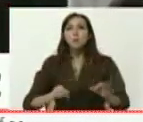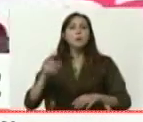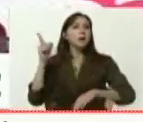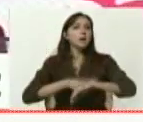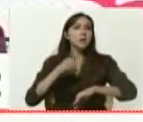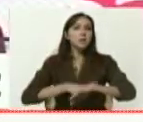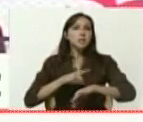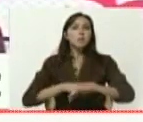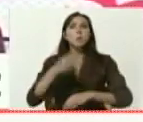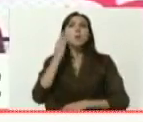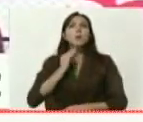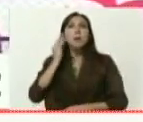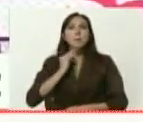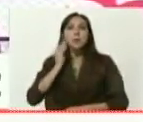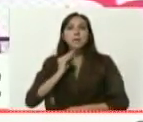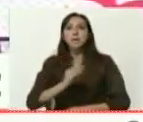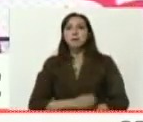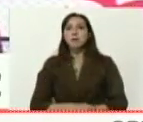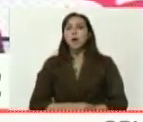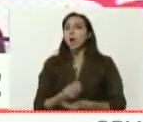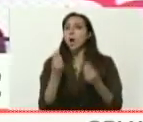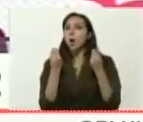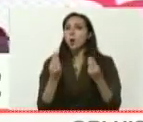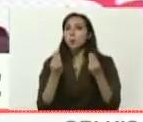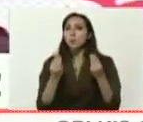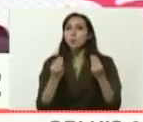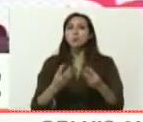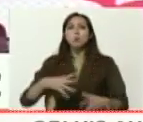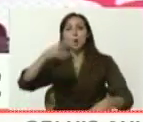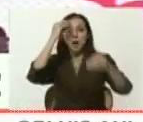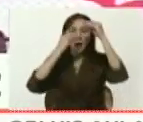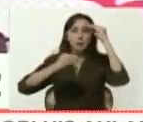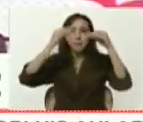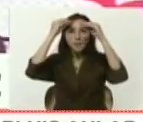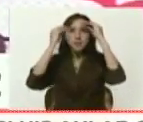las experiencias de muchos que aprendimos algo